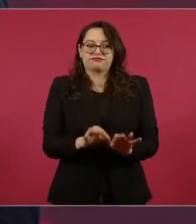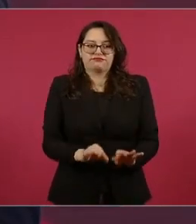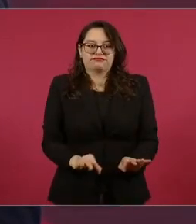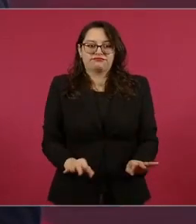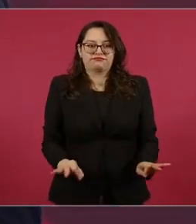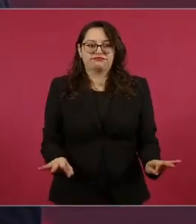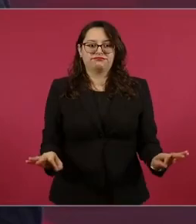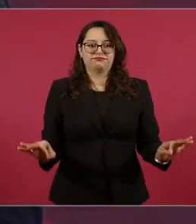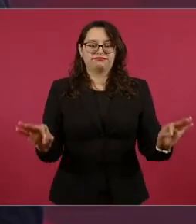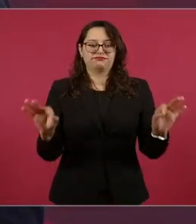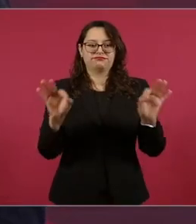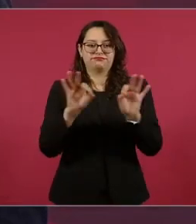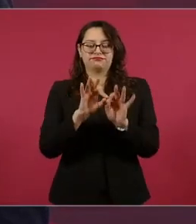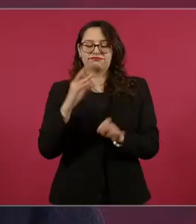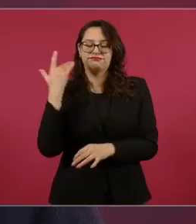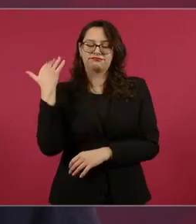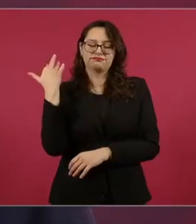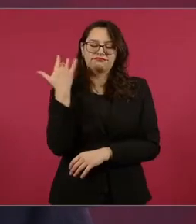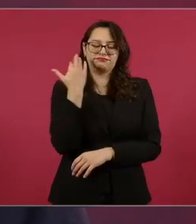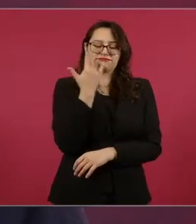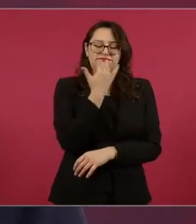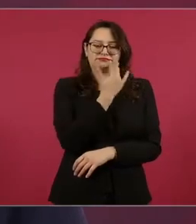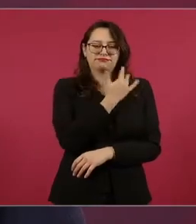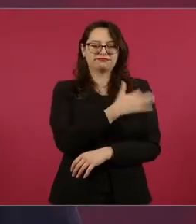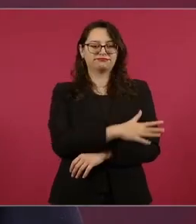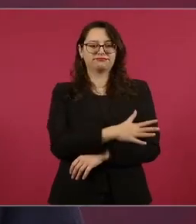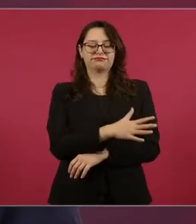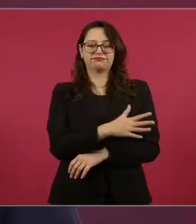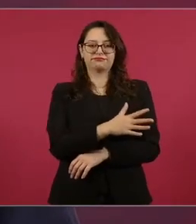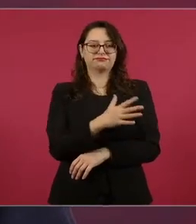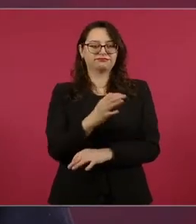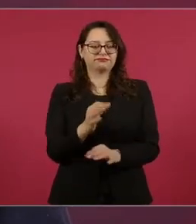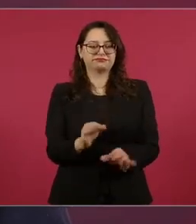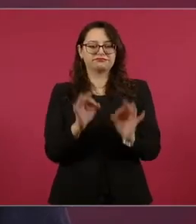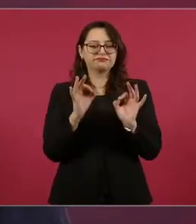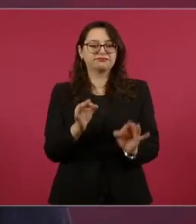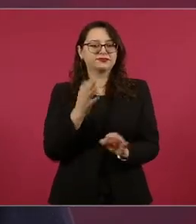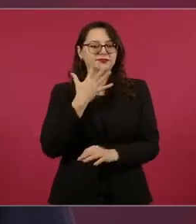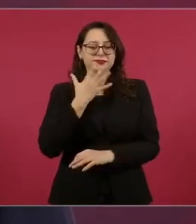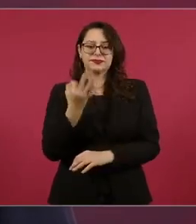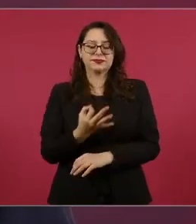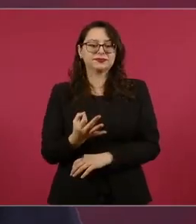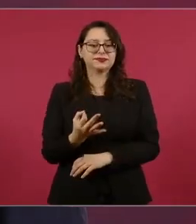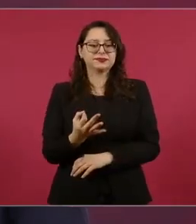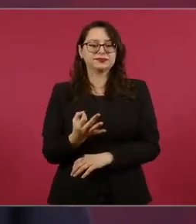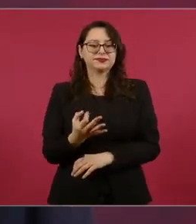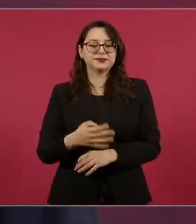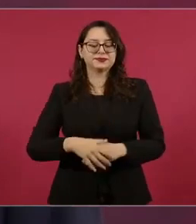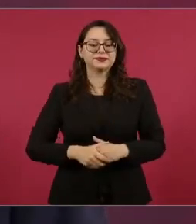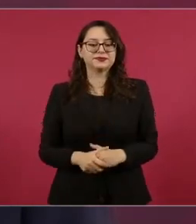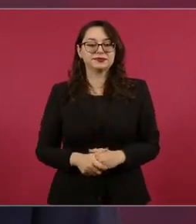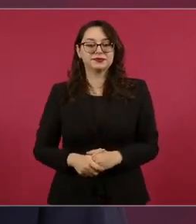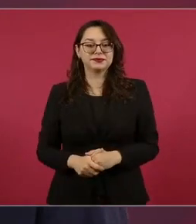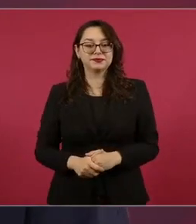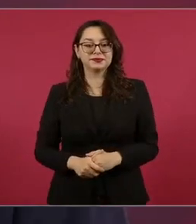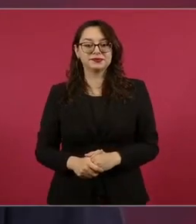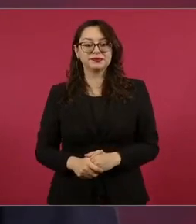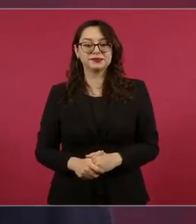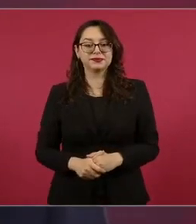es suculenta de lo mejor es que